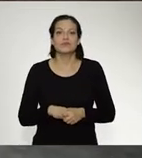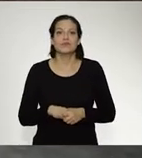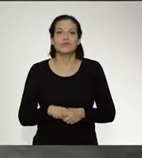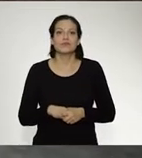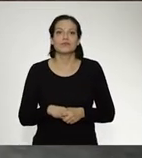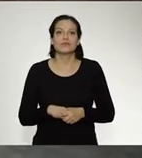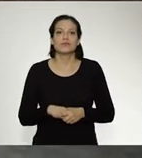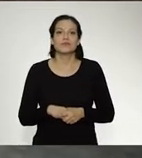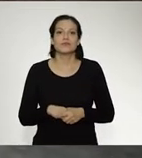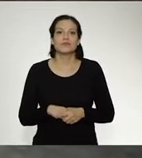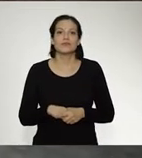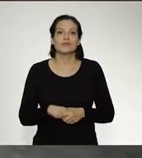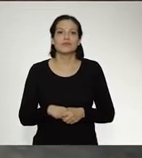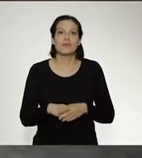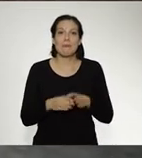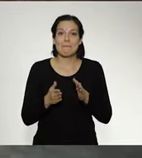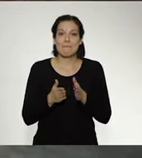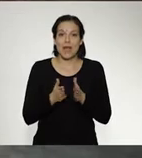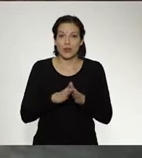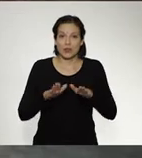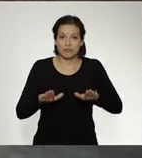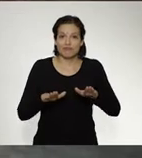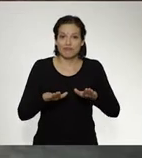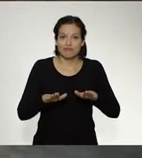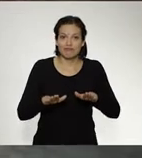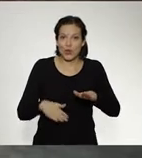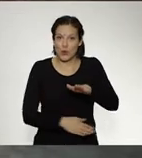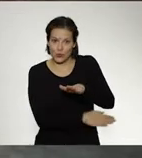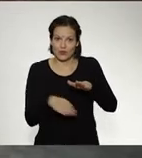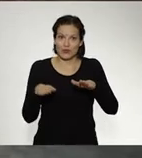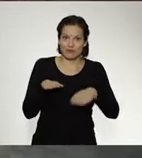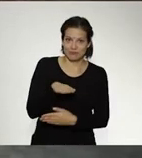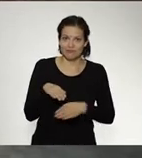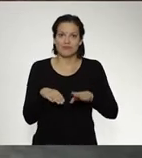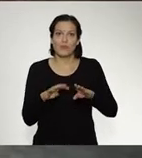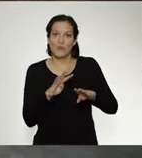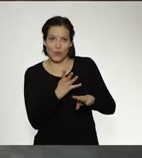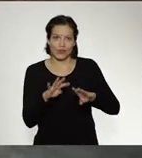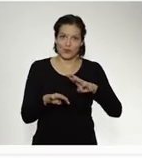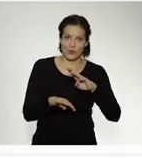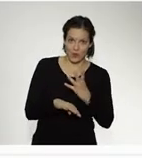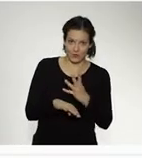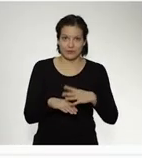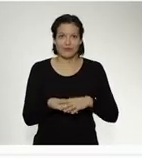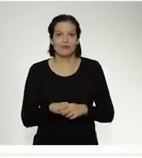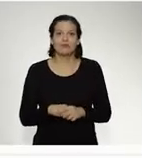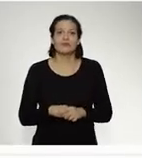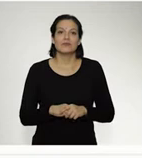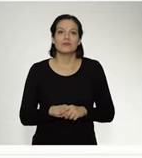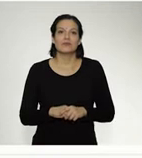en posición de las manos y las rodillas apoyadas, cruzo por abajo, cuatro para cada lado.